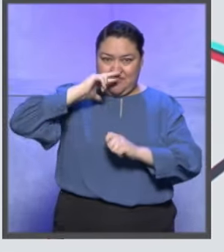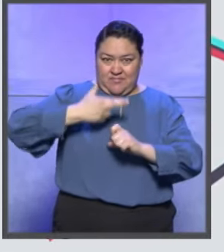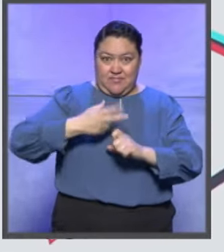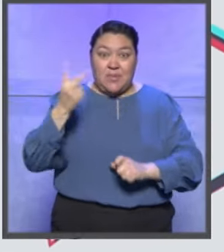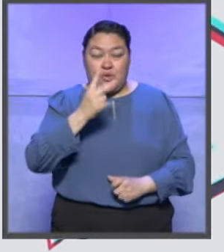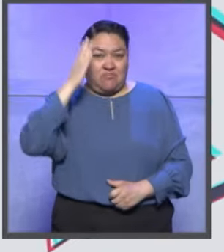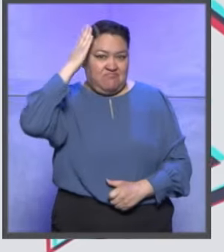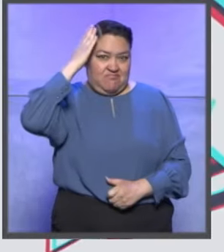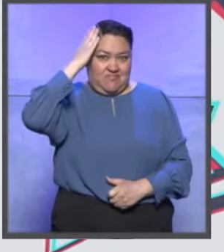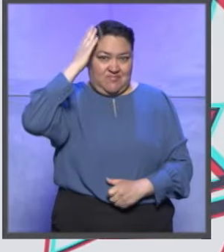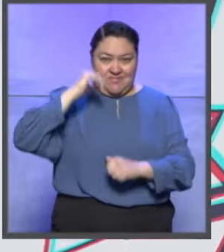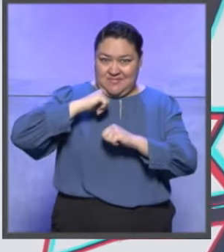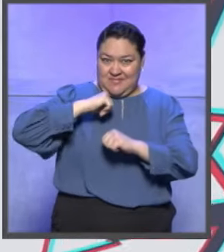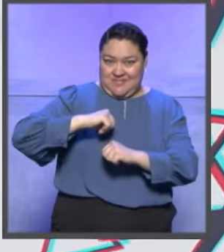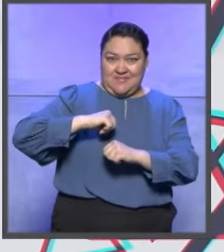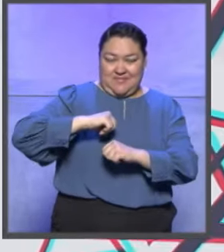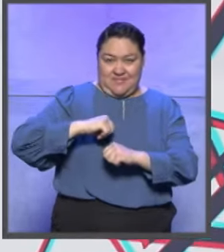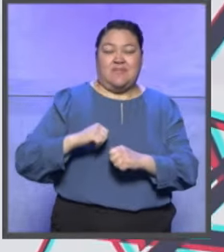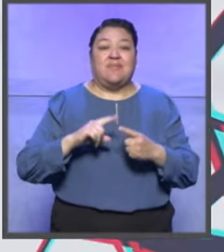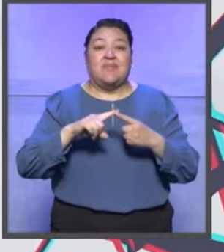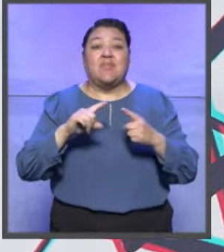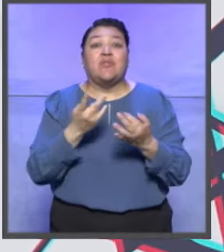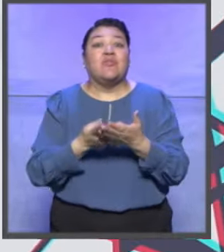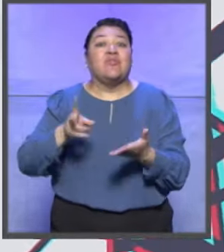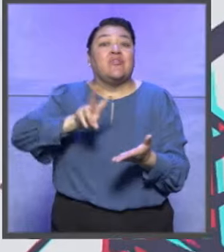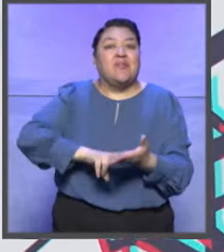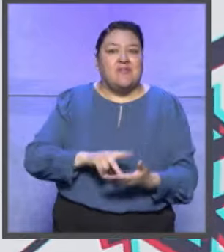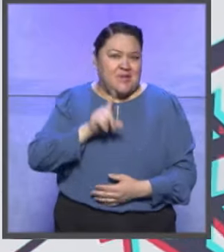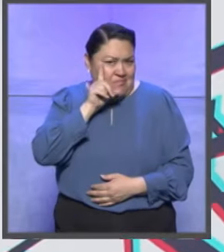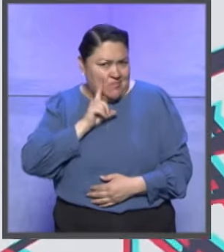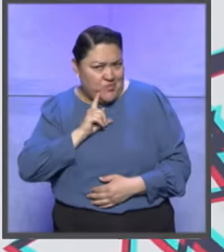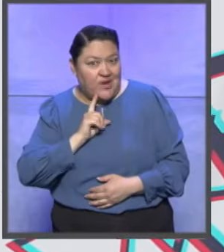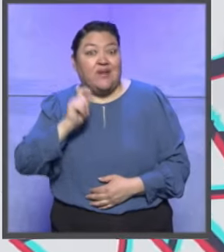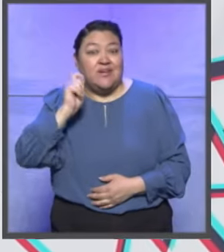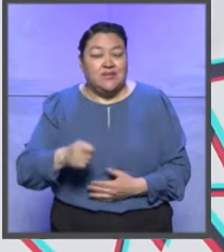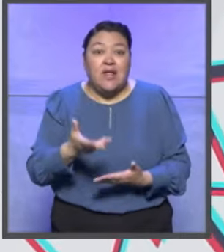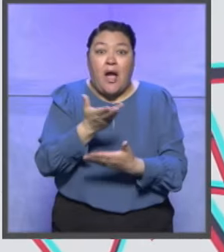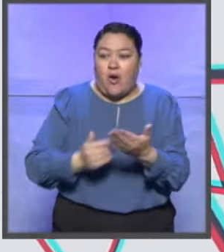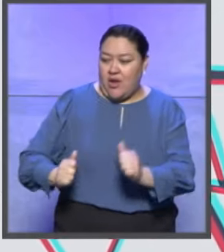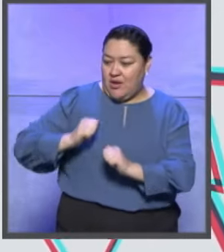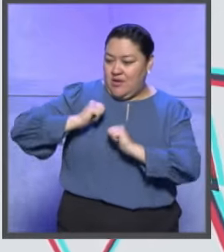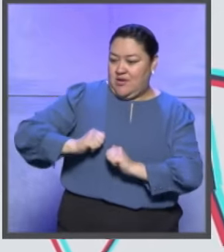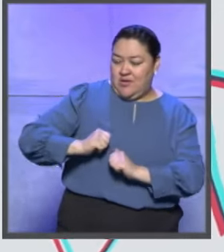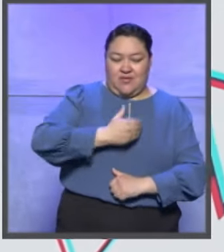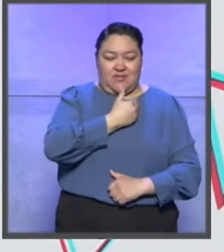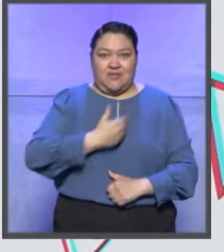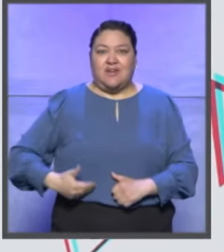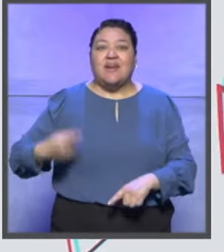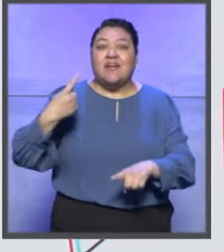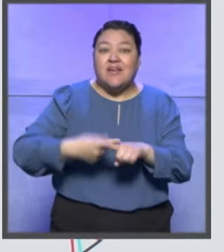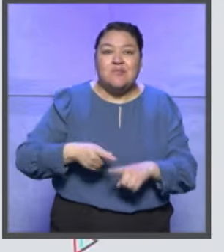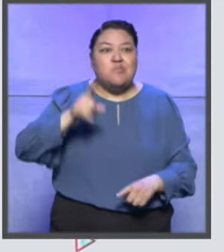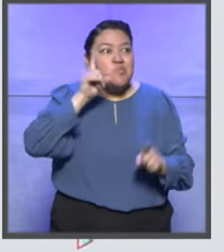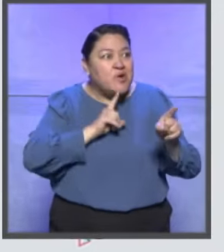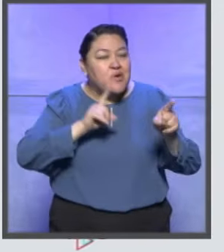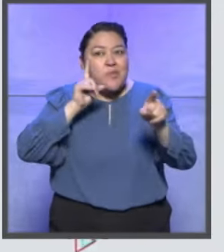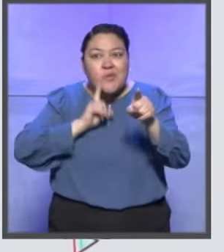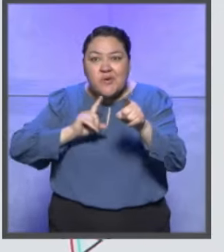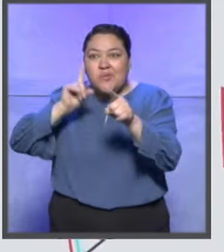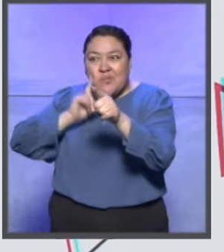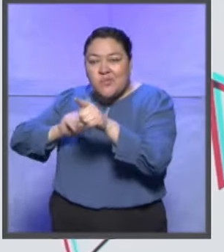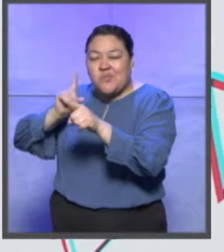magistrados electorales y también son mujeres. Estamos en un momento verdaderamente histórico y de